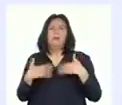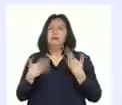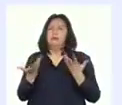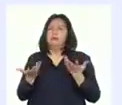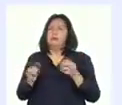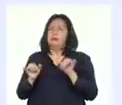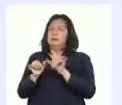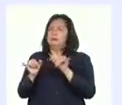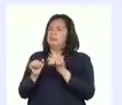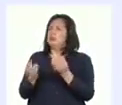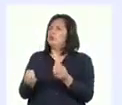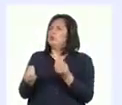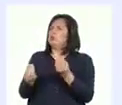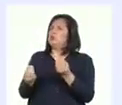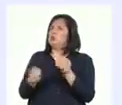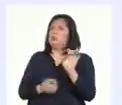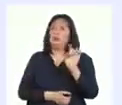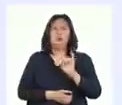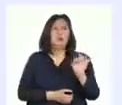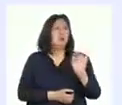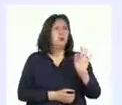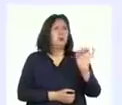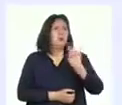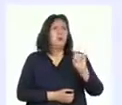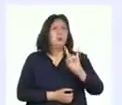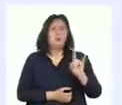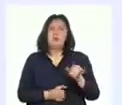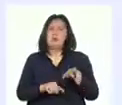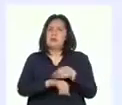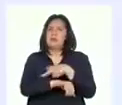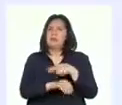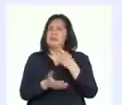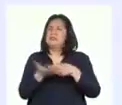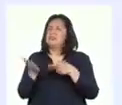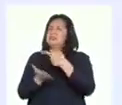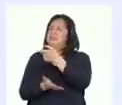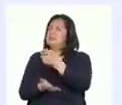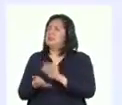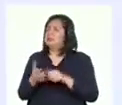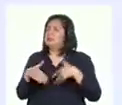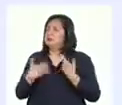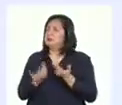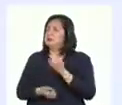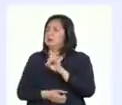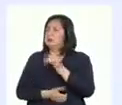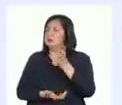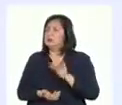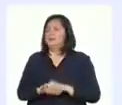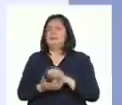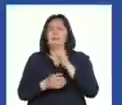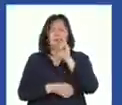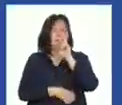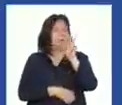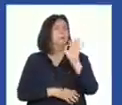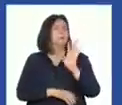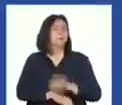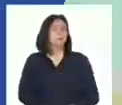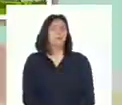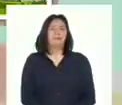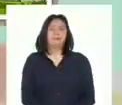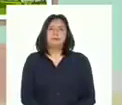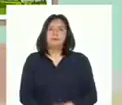medir esta longitud sin usar la regla? ¿Qué instrumento de medición puede utilizar? Vamos a